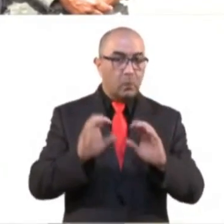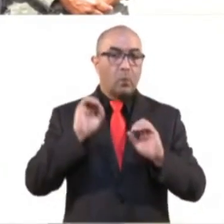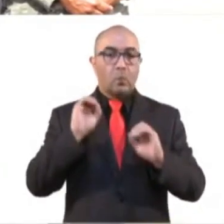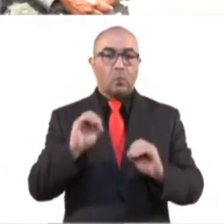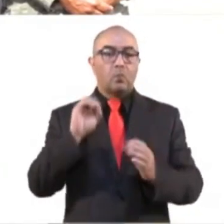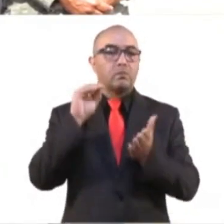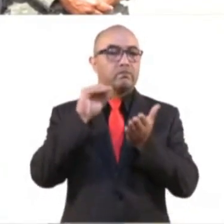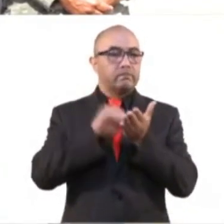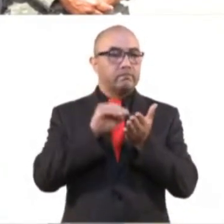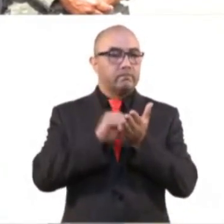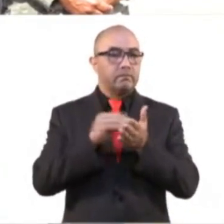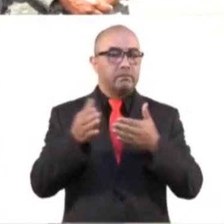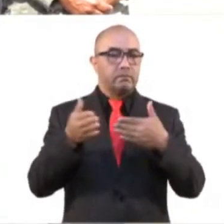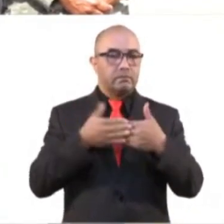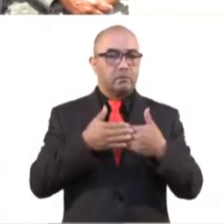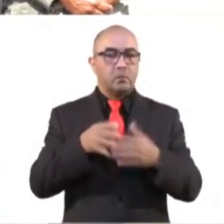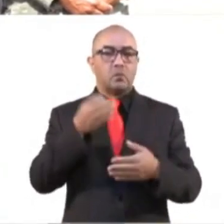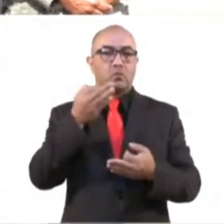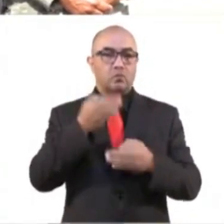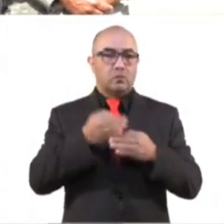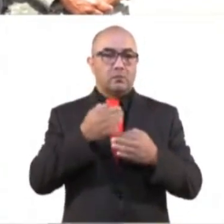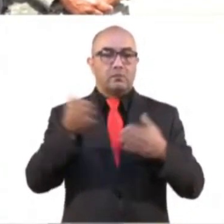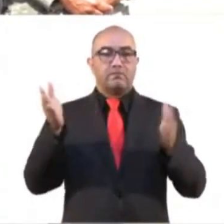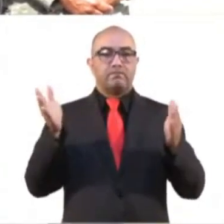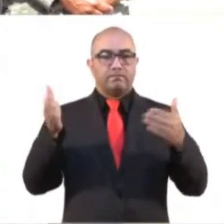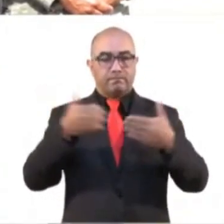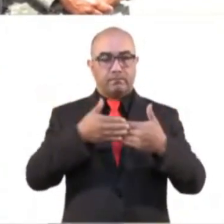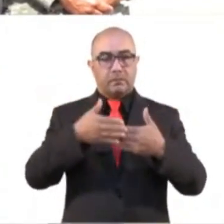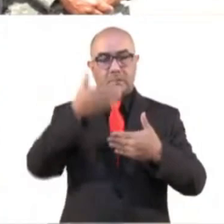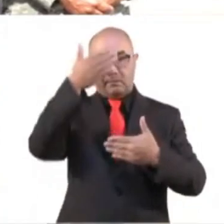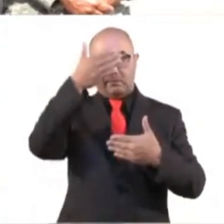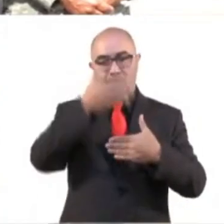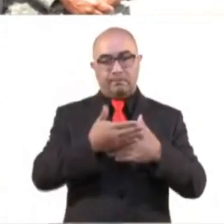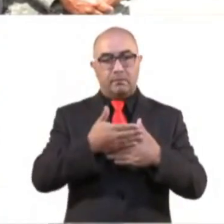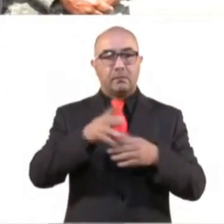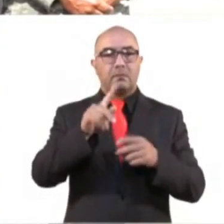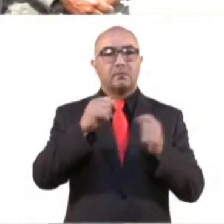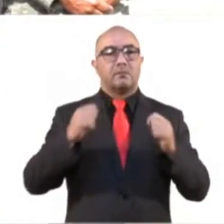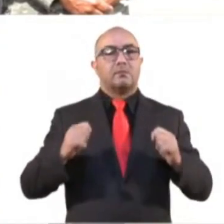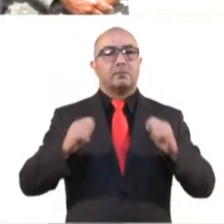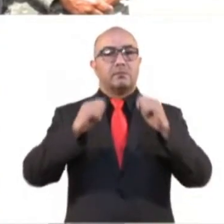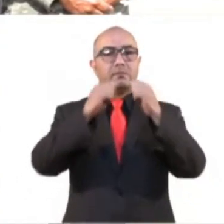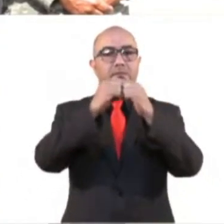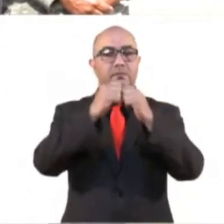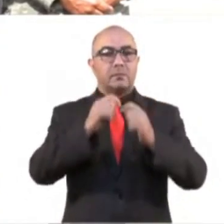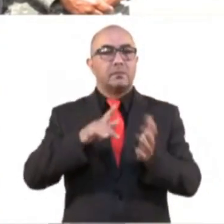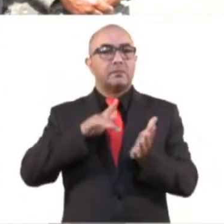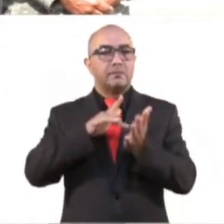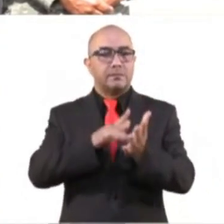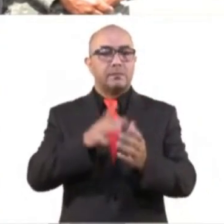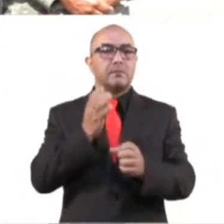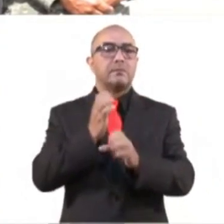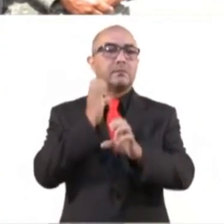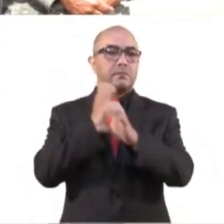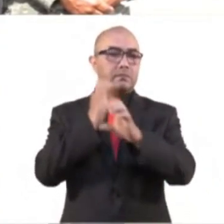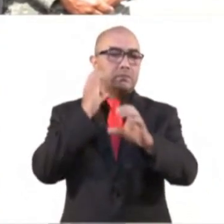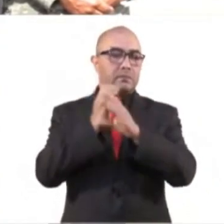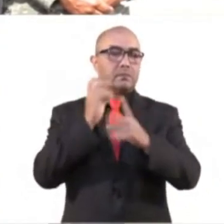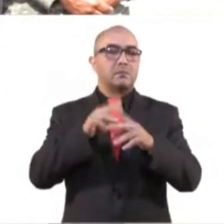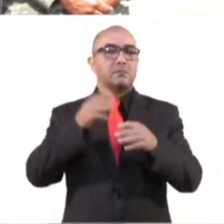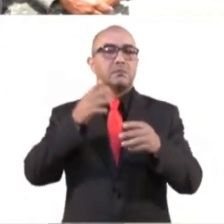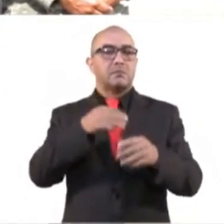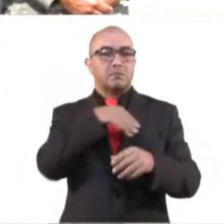ahora esta funcionando hasta la estación tatelolco y hay apoyo de autobuses de metrobús